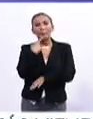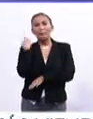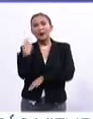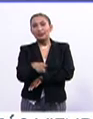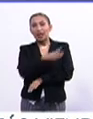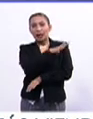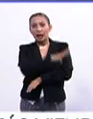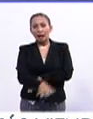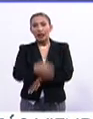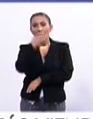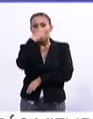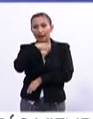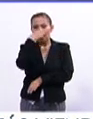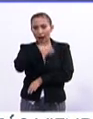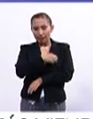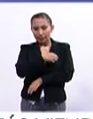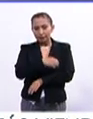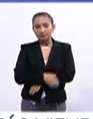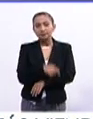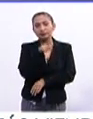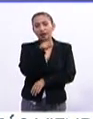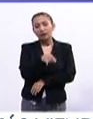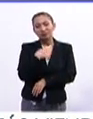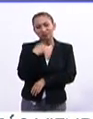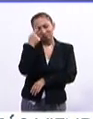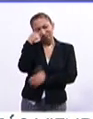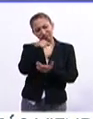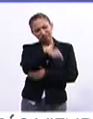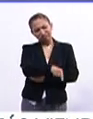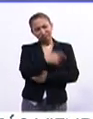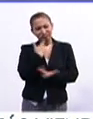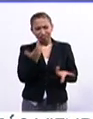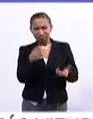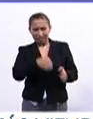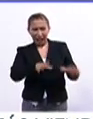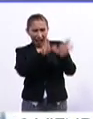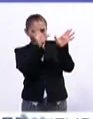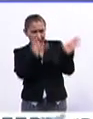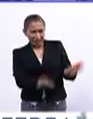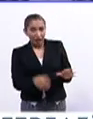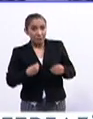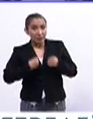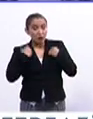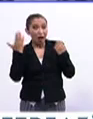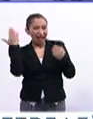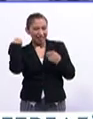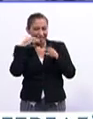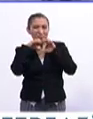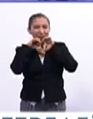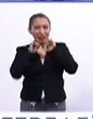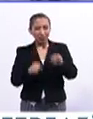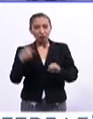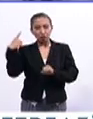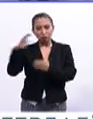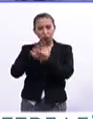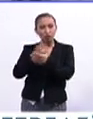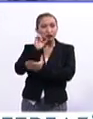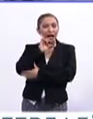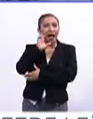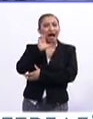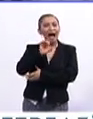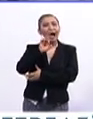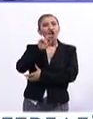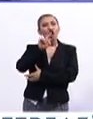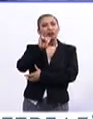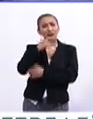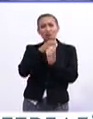órdenes del general Lázaro Cárdenas del Río, ya que consideró que la residencia en la que habitaron el emperador Maximiliano y la emperatriz